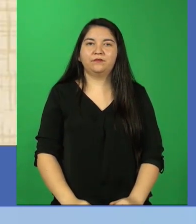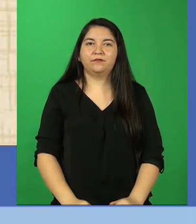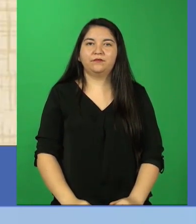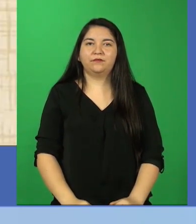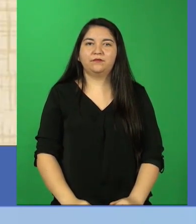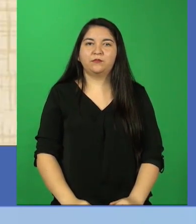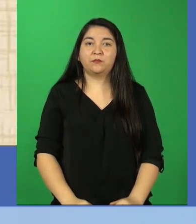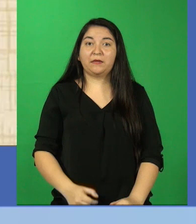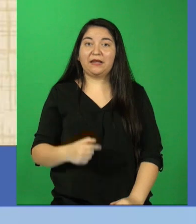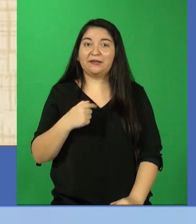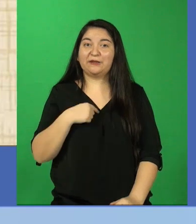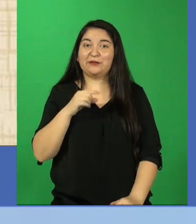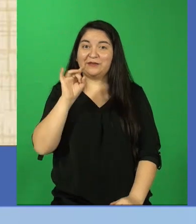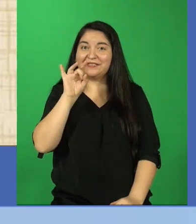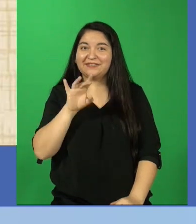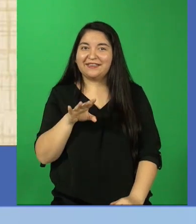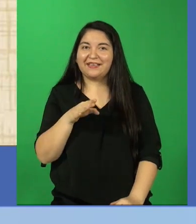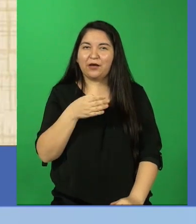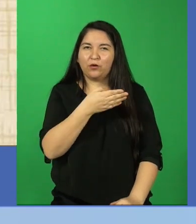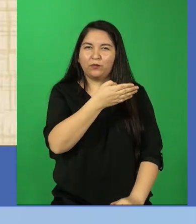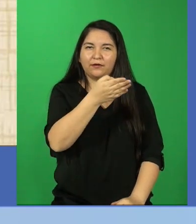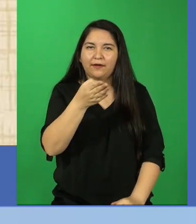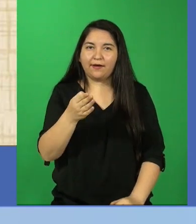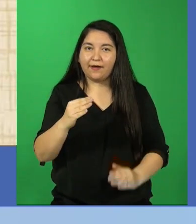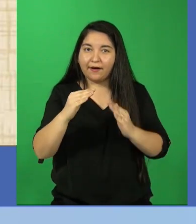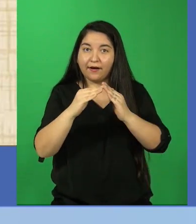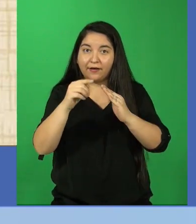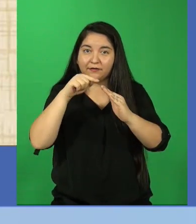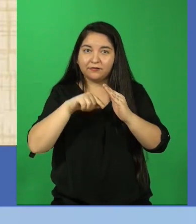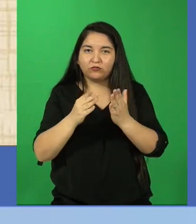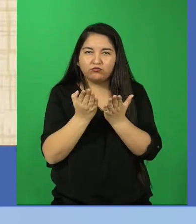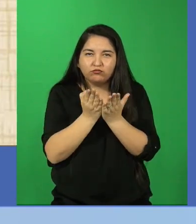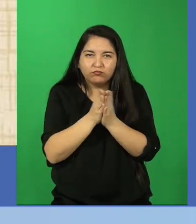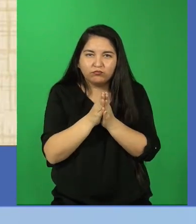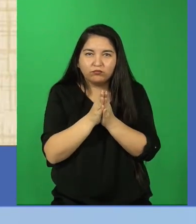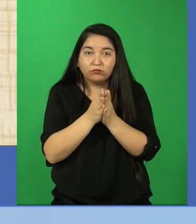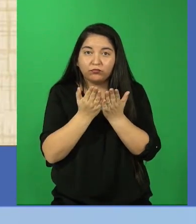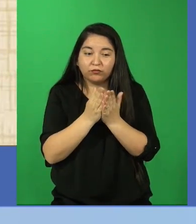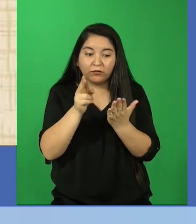Como yo sé que están ahí con su cuaderno, con su libro,